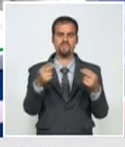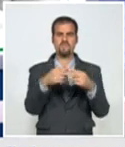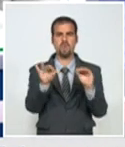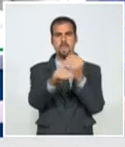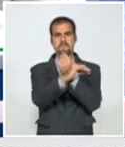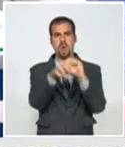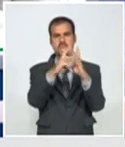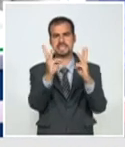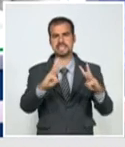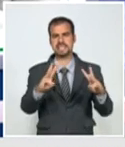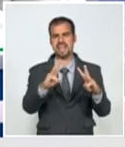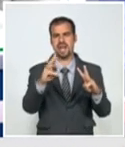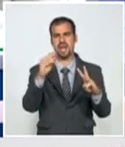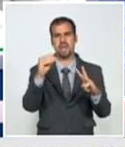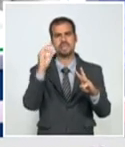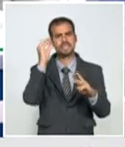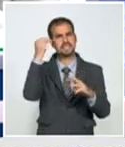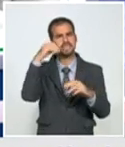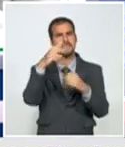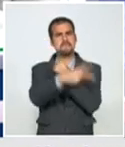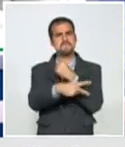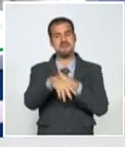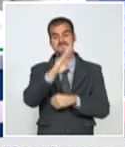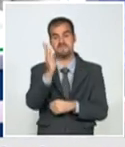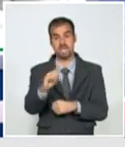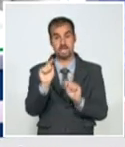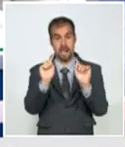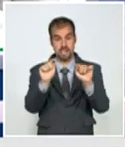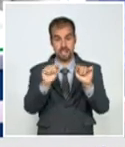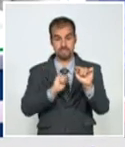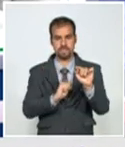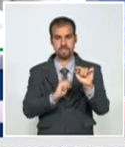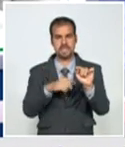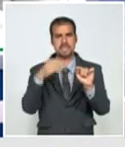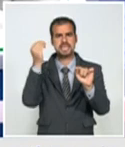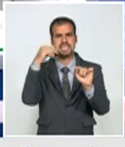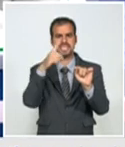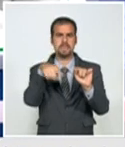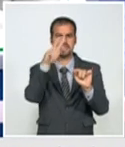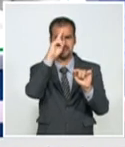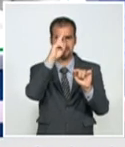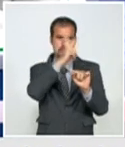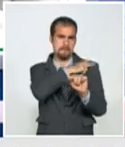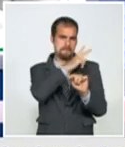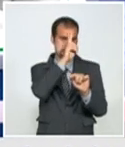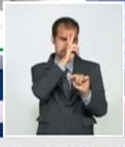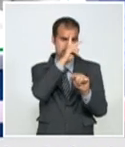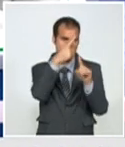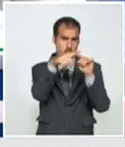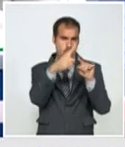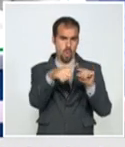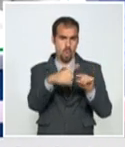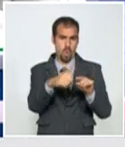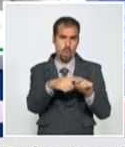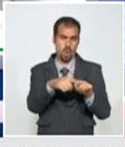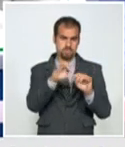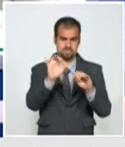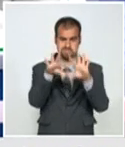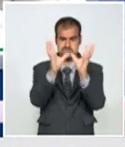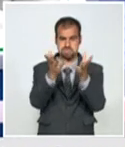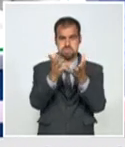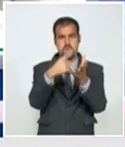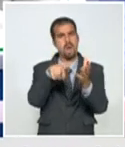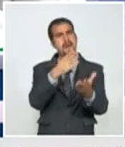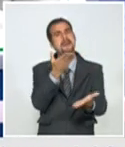Paulo, los representantes de salud pública de los países de este planeta hacían alusión y además solicitaban